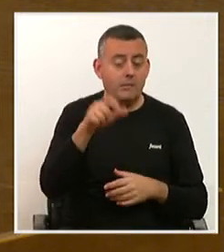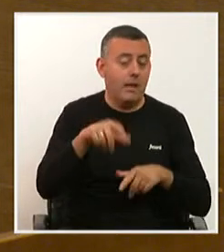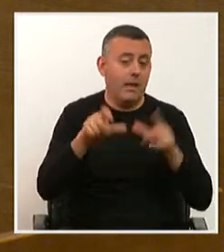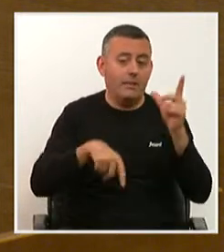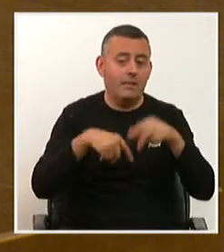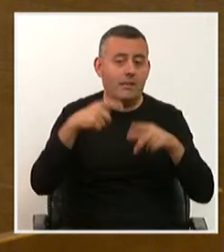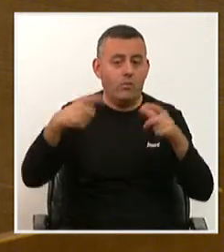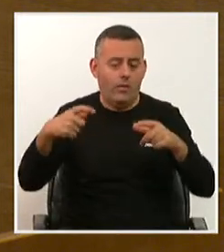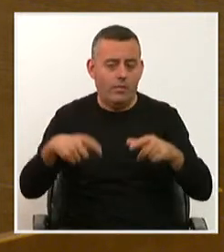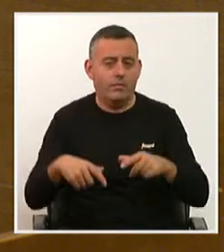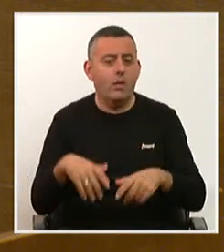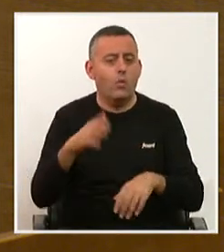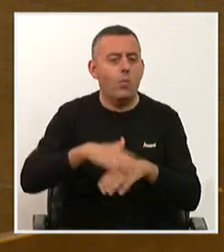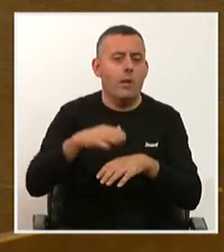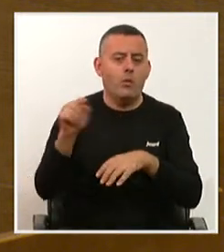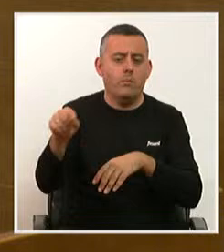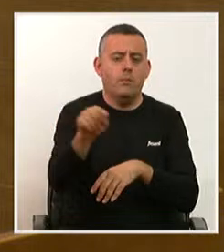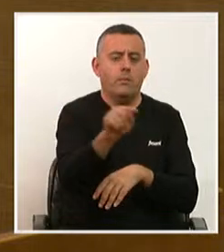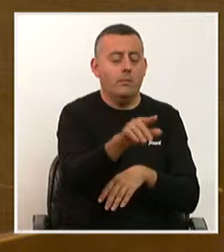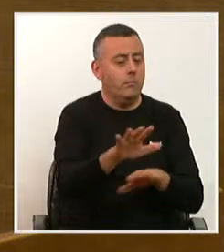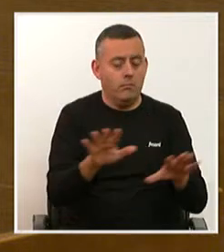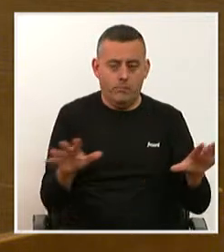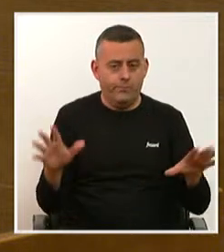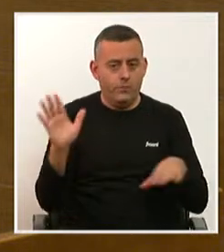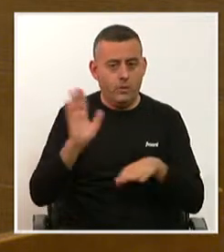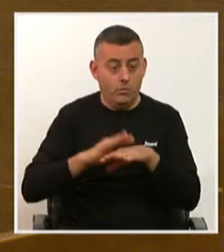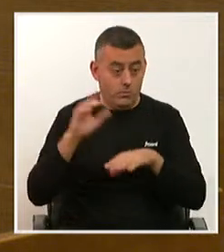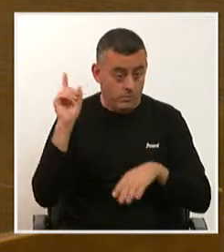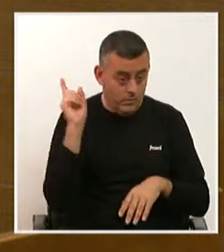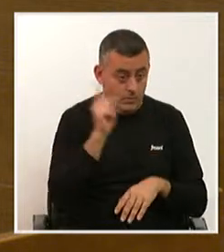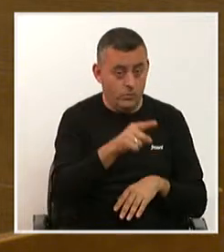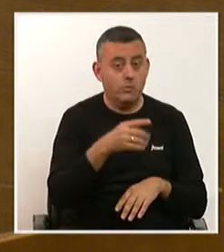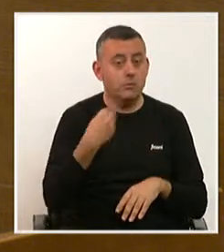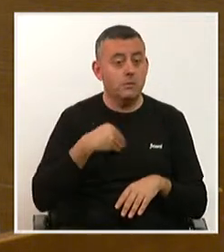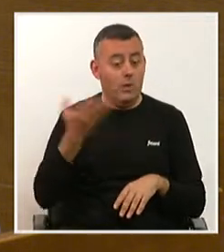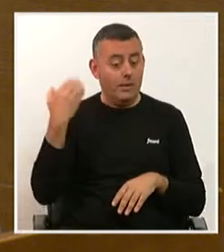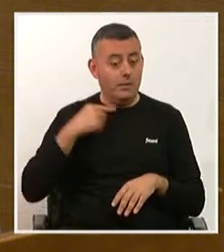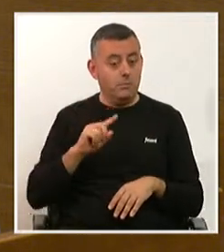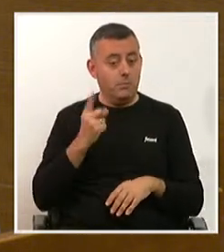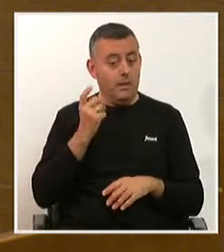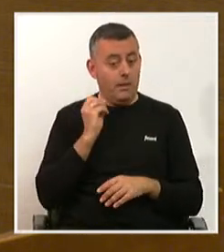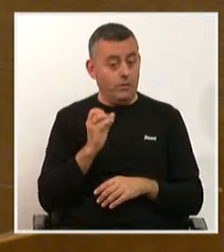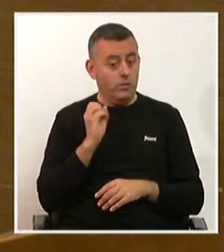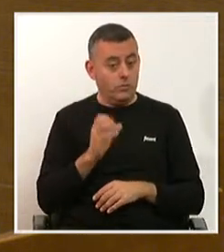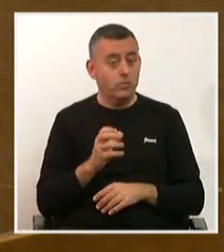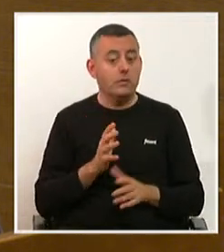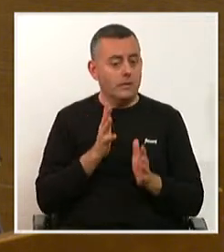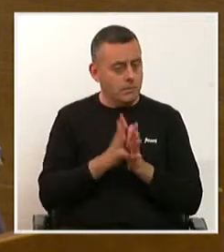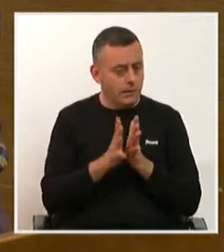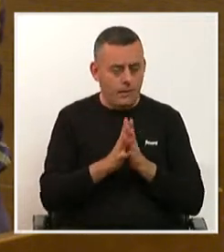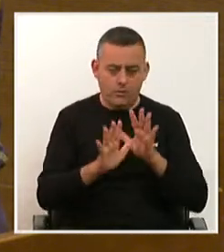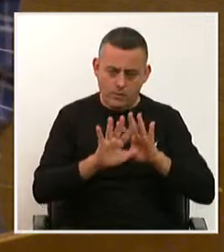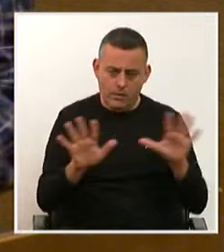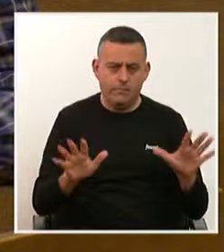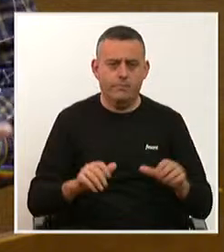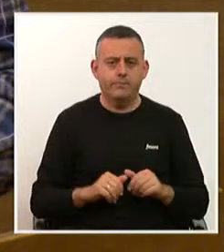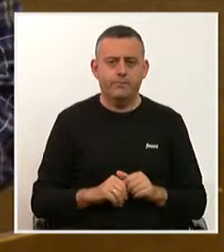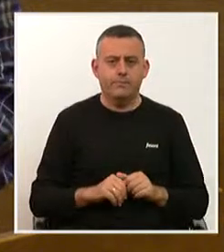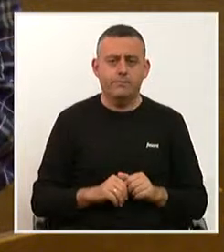perir El poder del cuab en la primera interven resulta